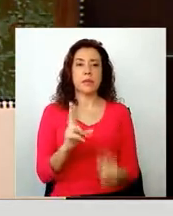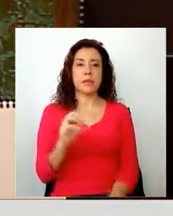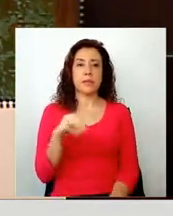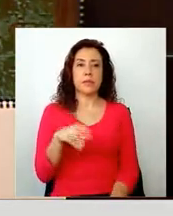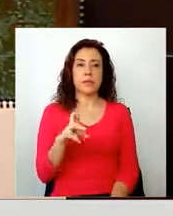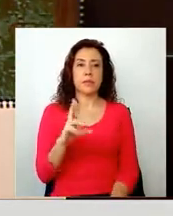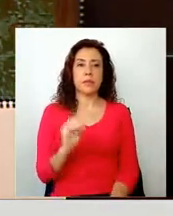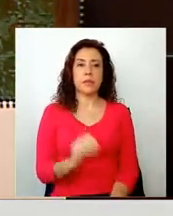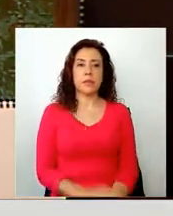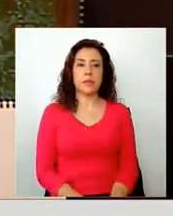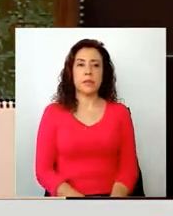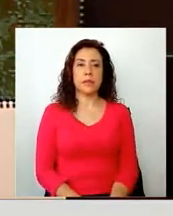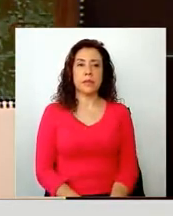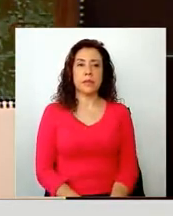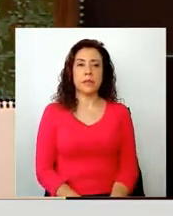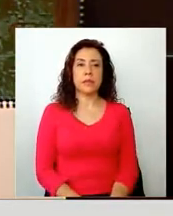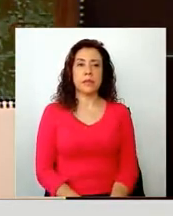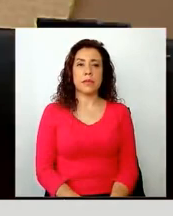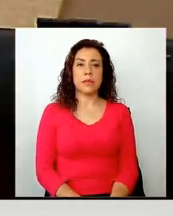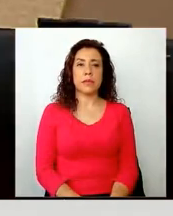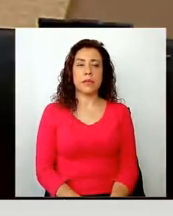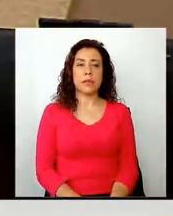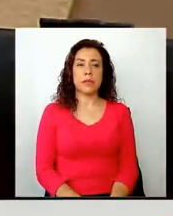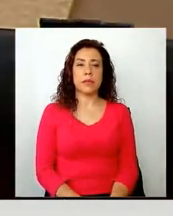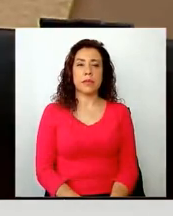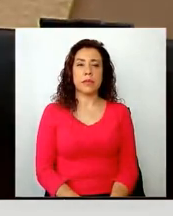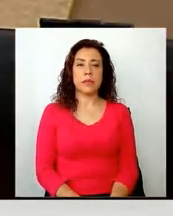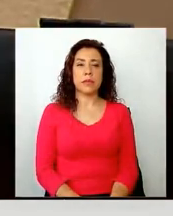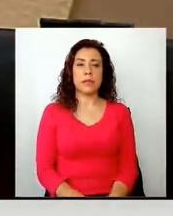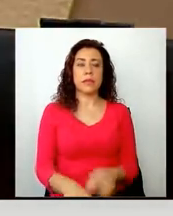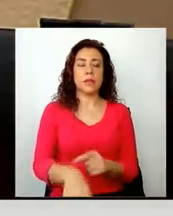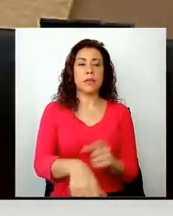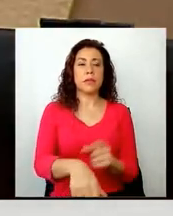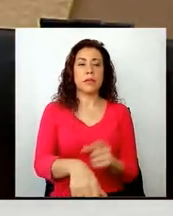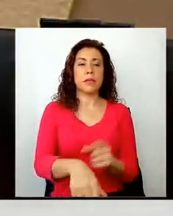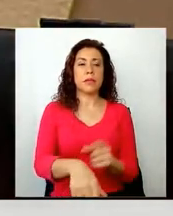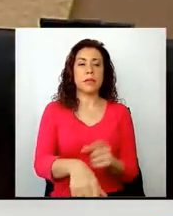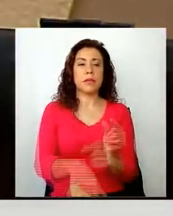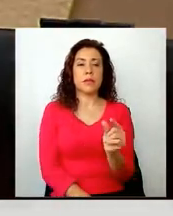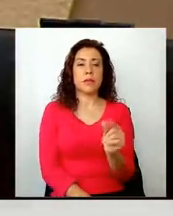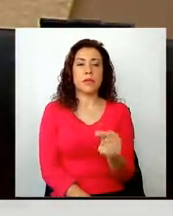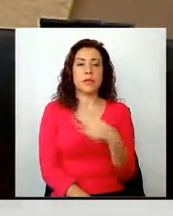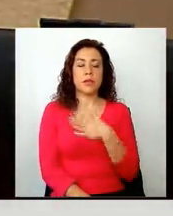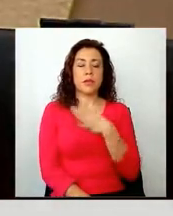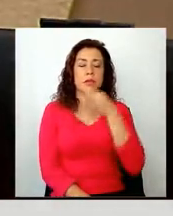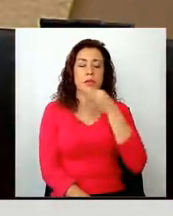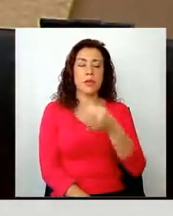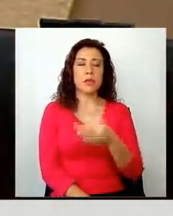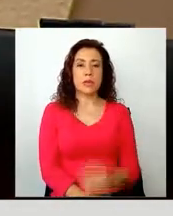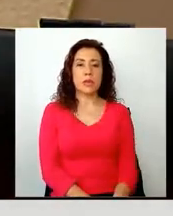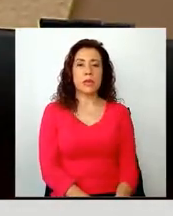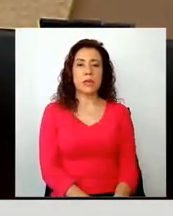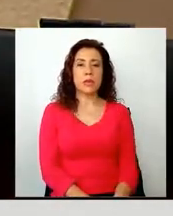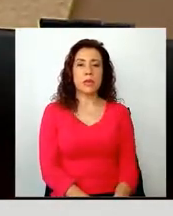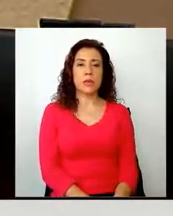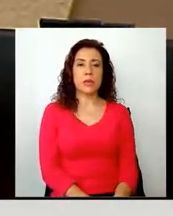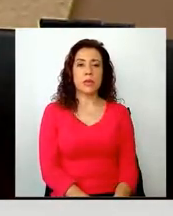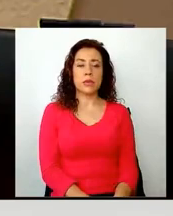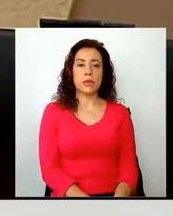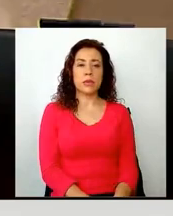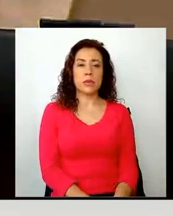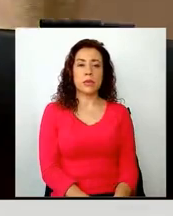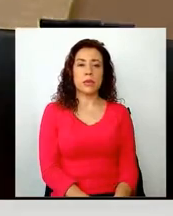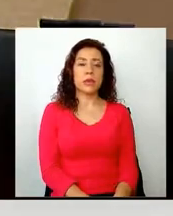mullet en los segundos que quedan presidenta quiero señalar Que obviamente no tenemos mayoría